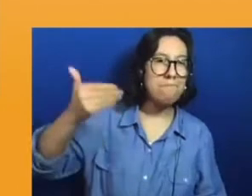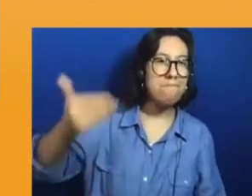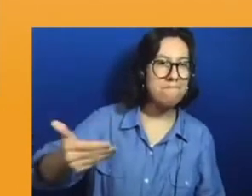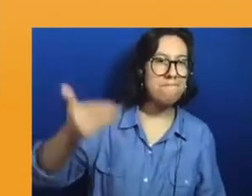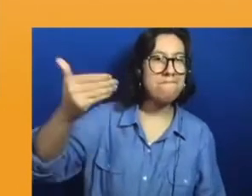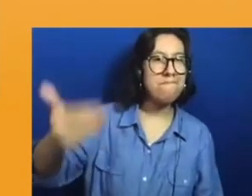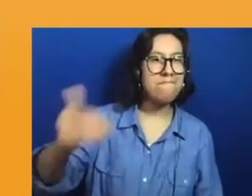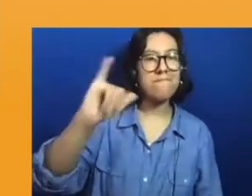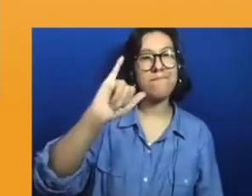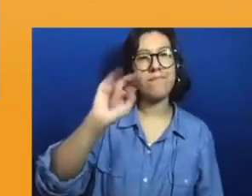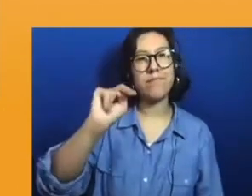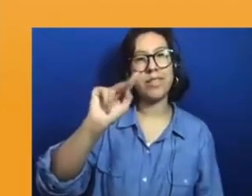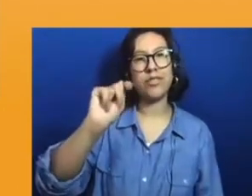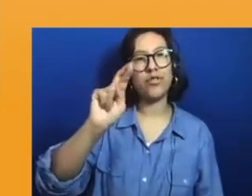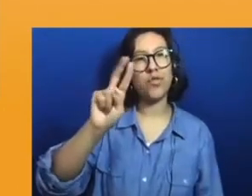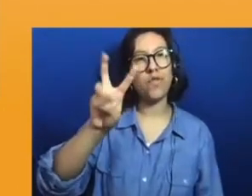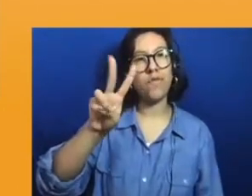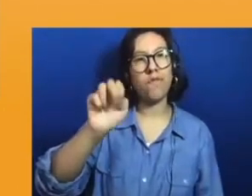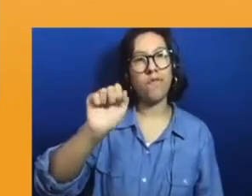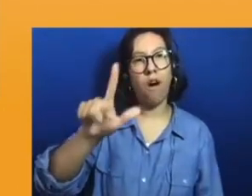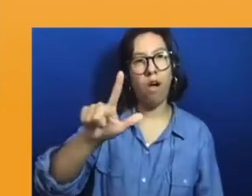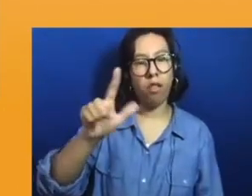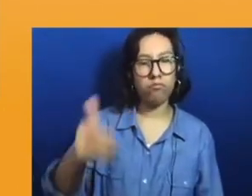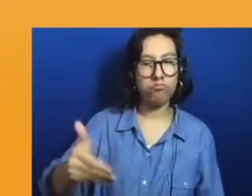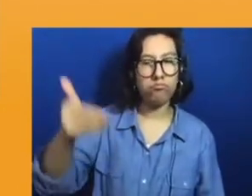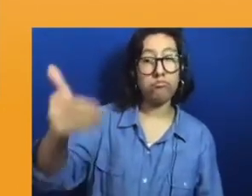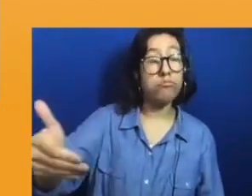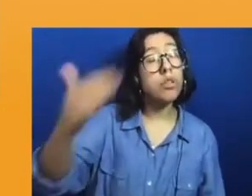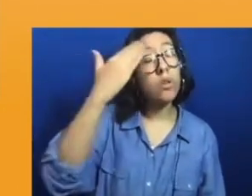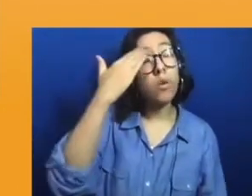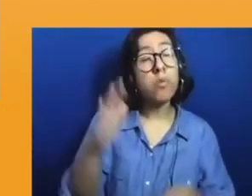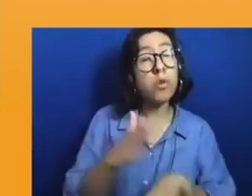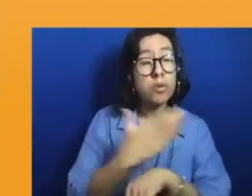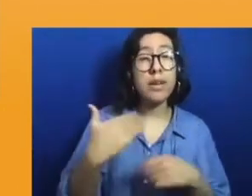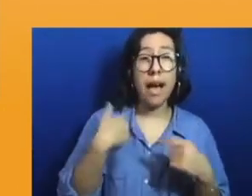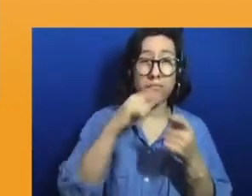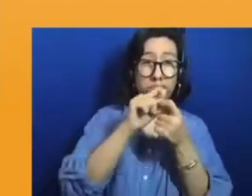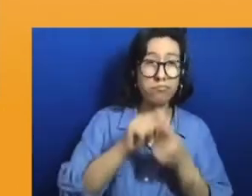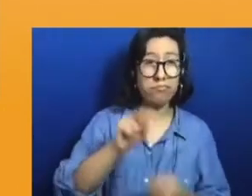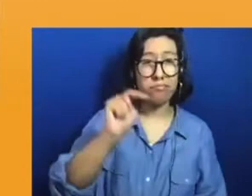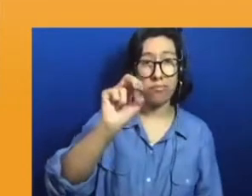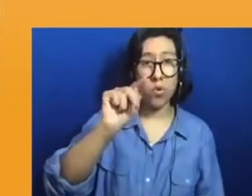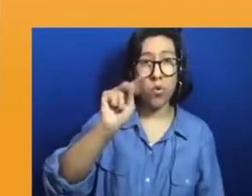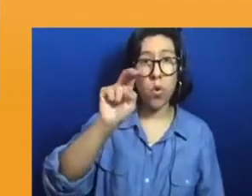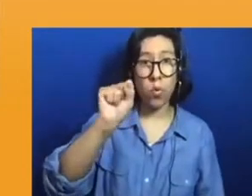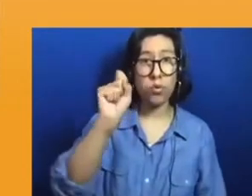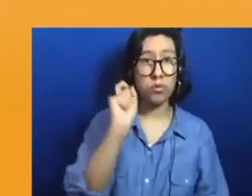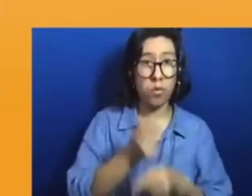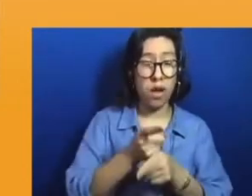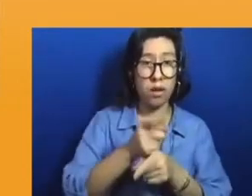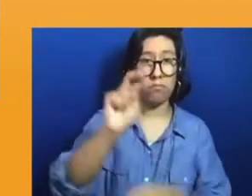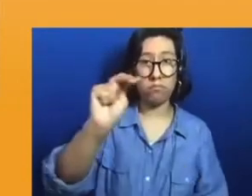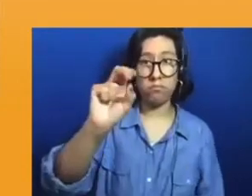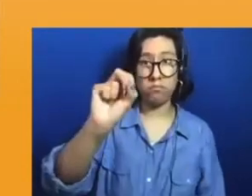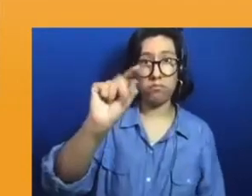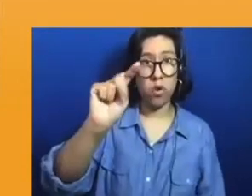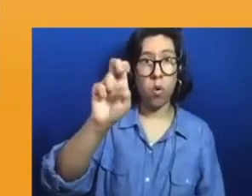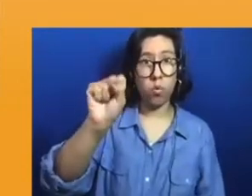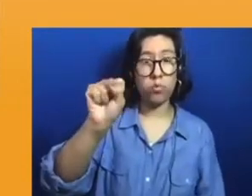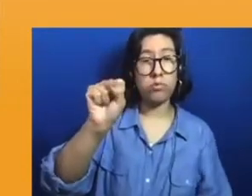el espacio. Entonces, lo que significa es que en la música hay distintas notas, no distintos tonos. Hay